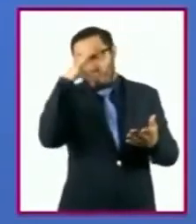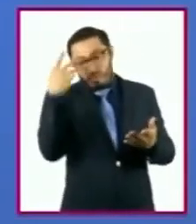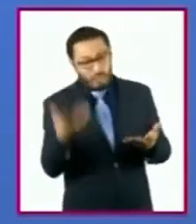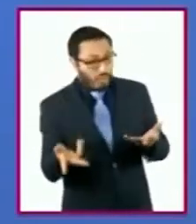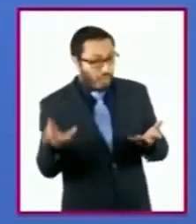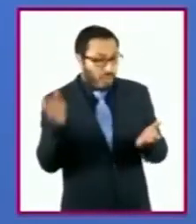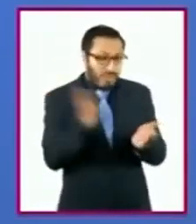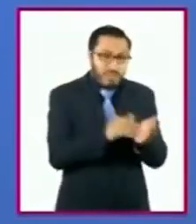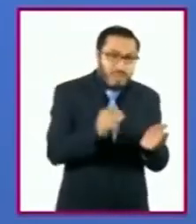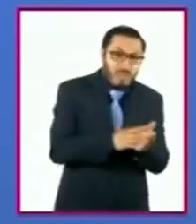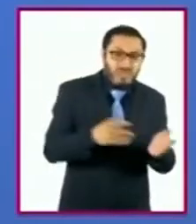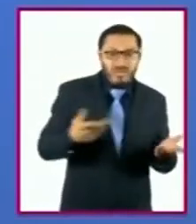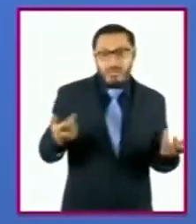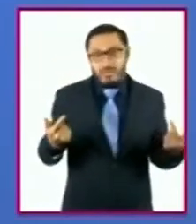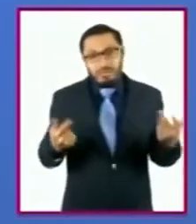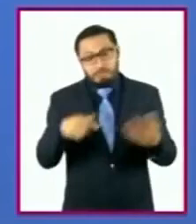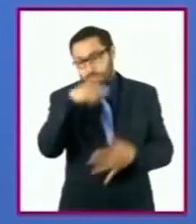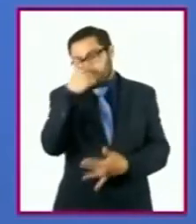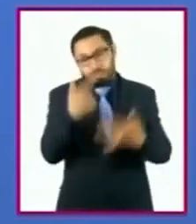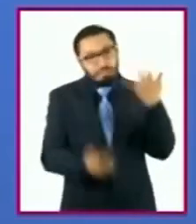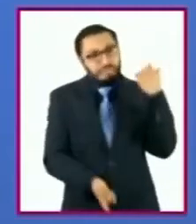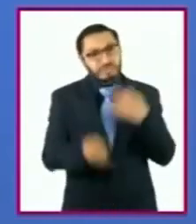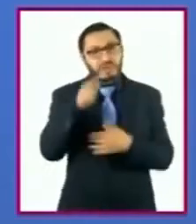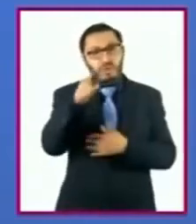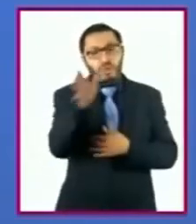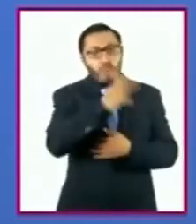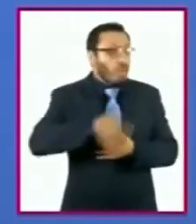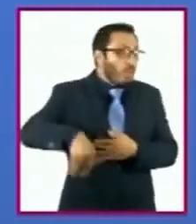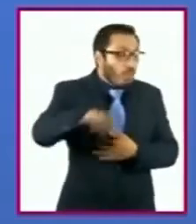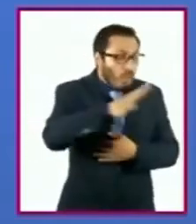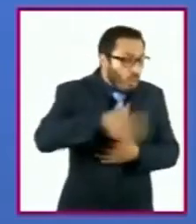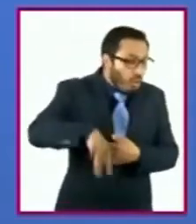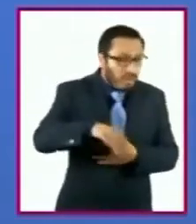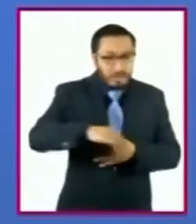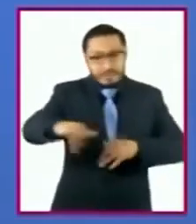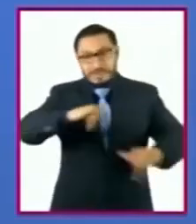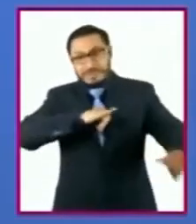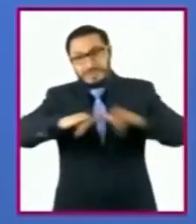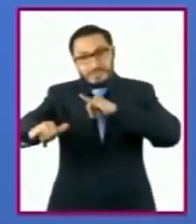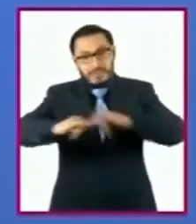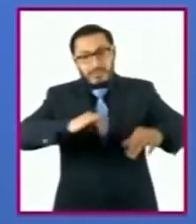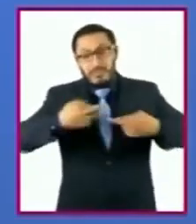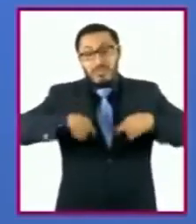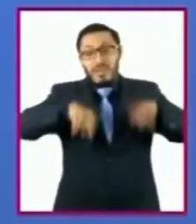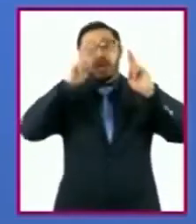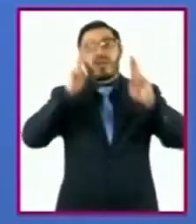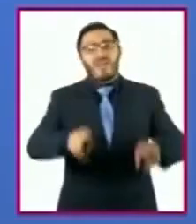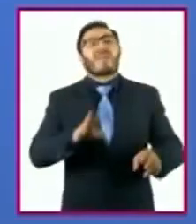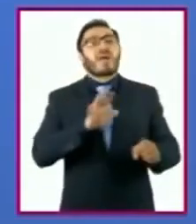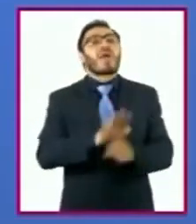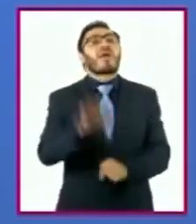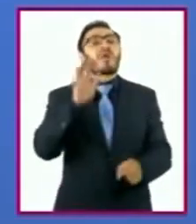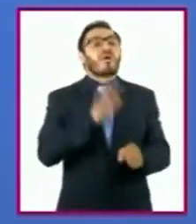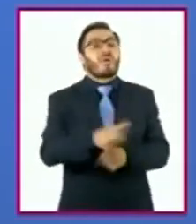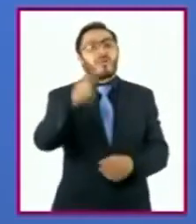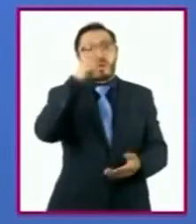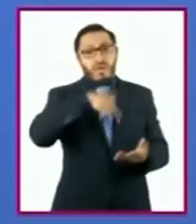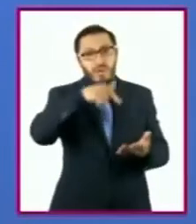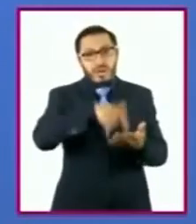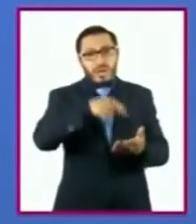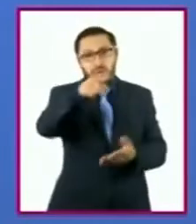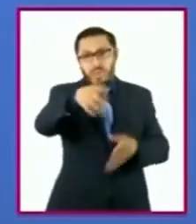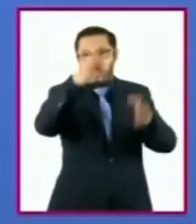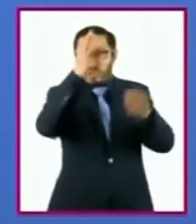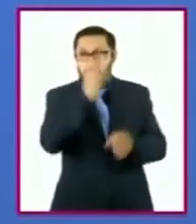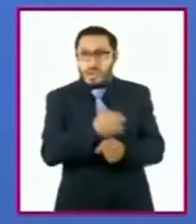de papel, etc. Busquen representar un mapa del momento en el que están y el camino para